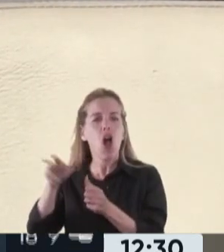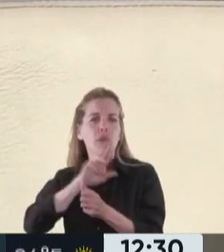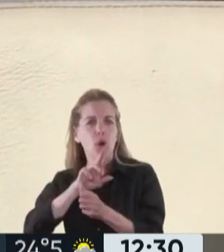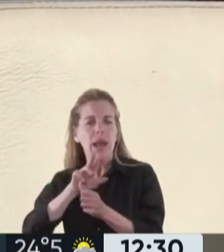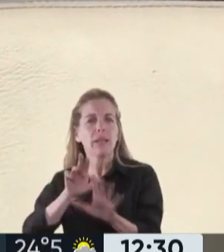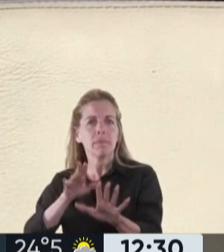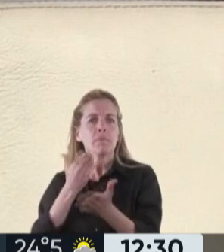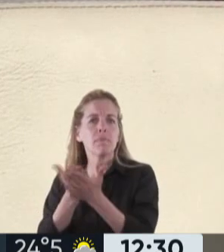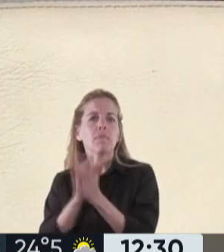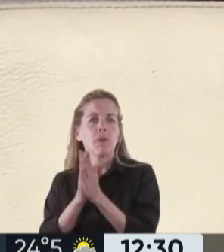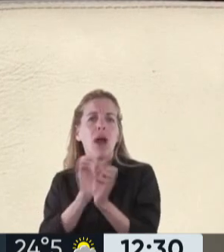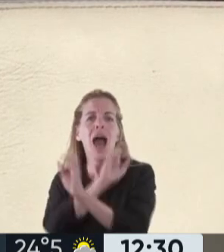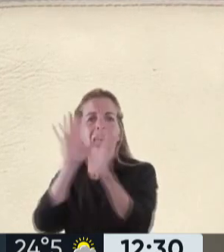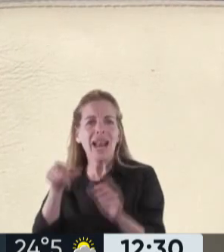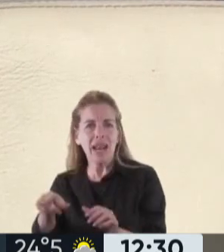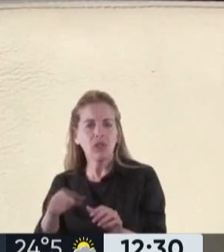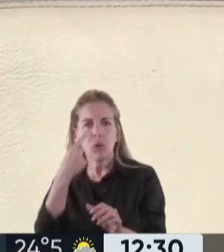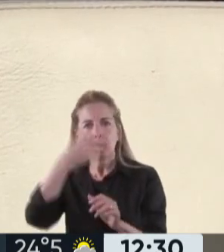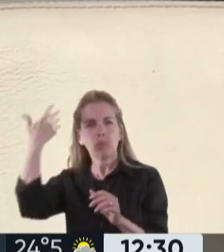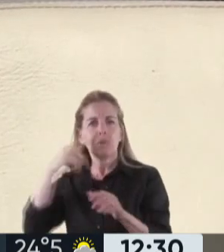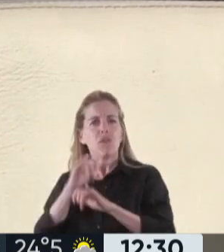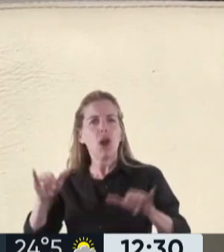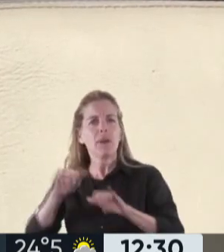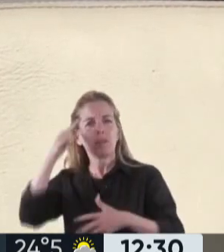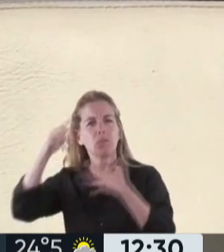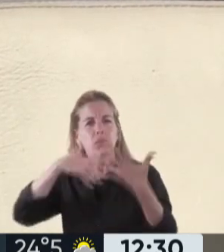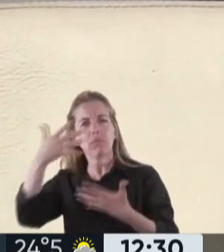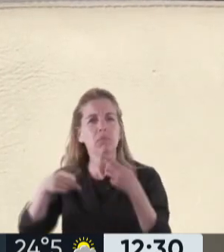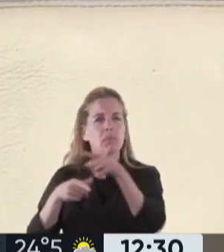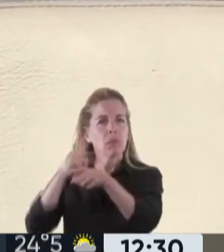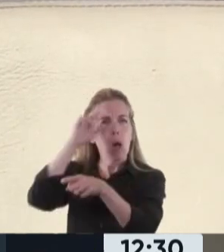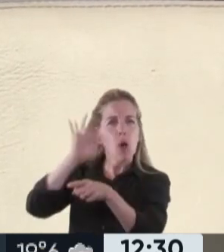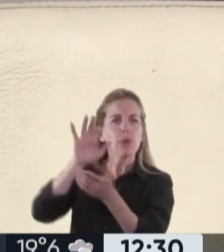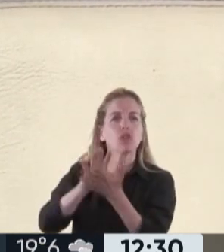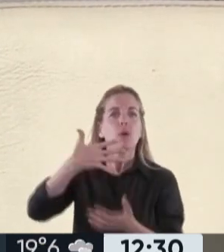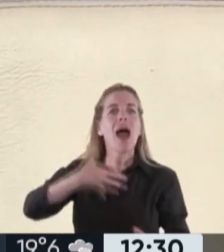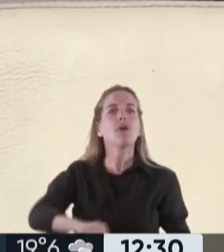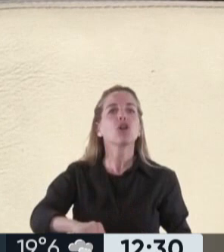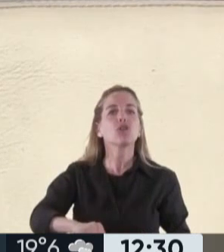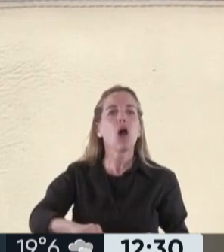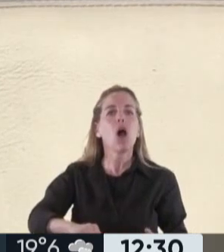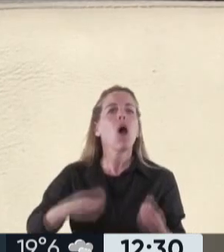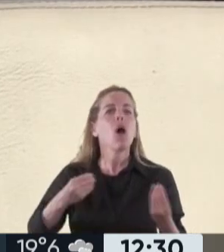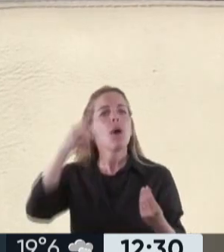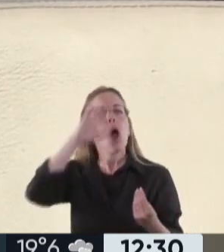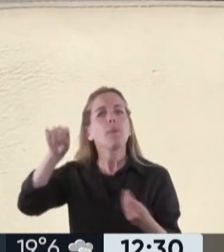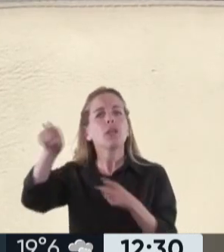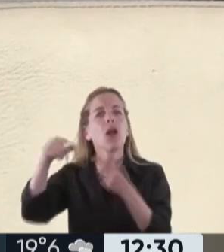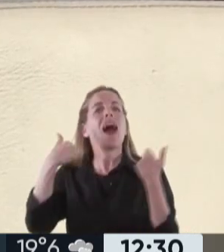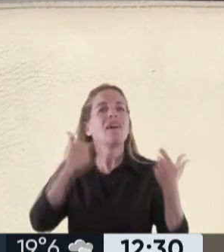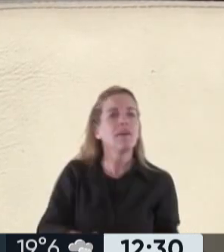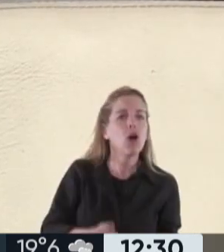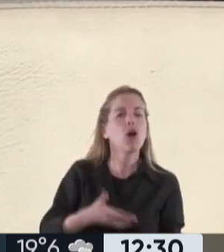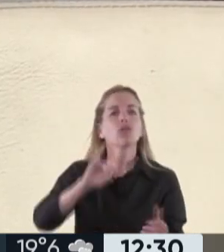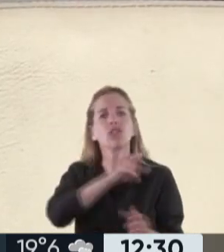en las últimas horas hubo informaciones confusas respecto de su posición respecto del aborto, que clarifique si está a favor o en contra del aborto,